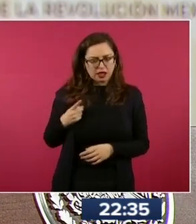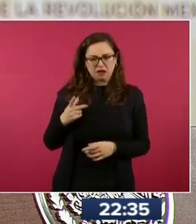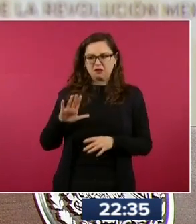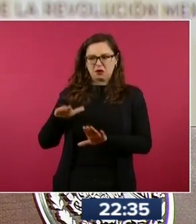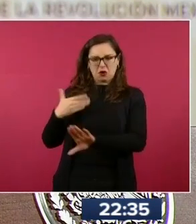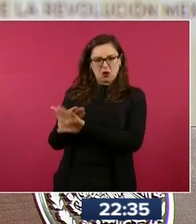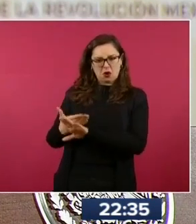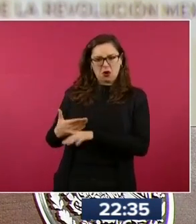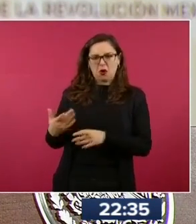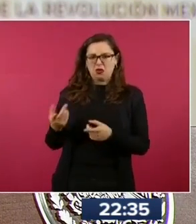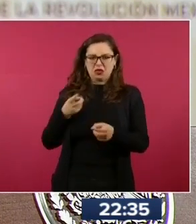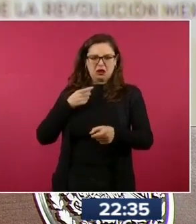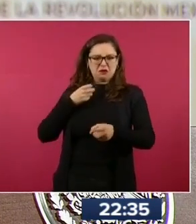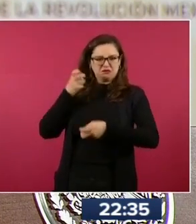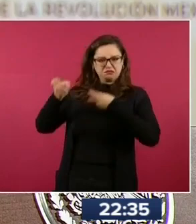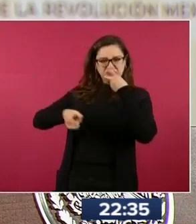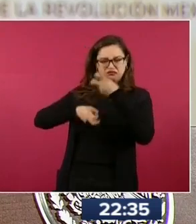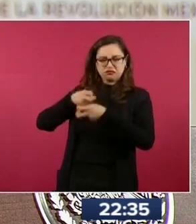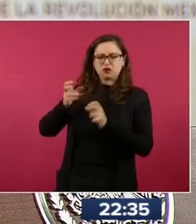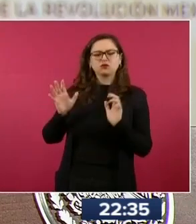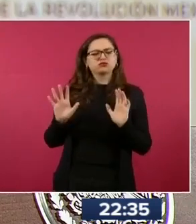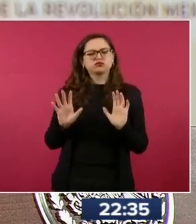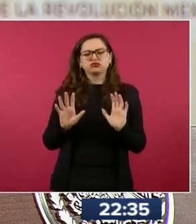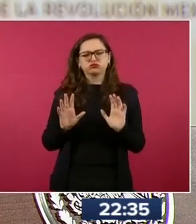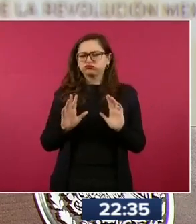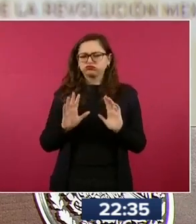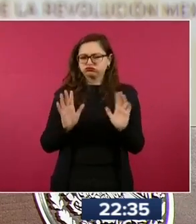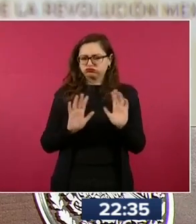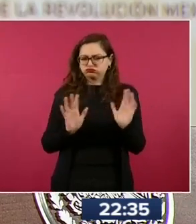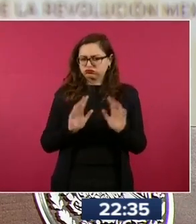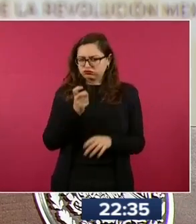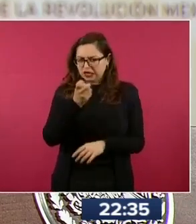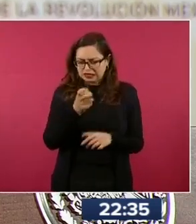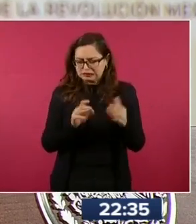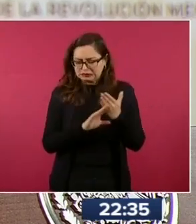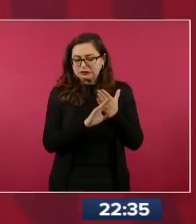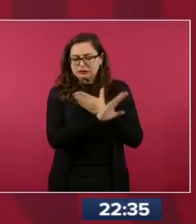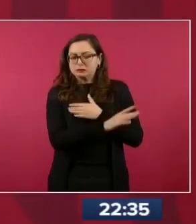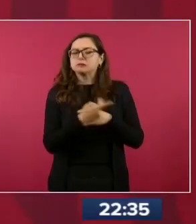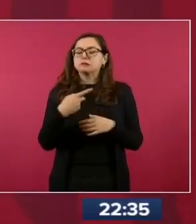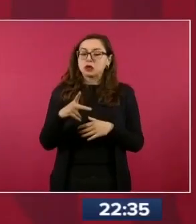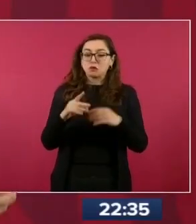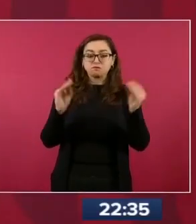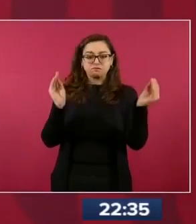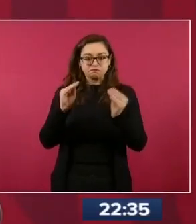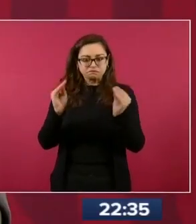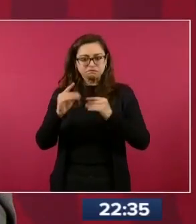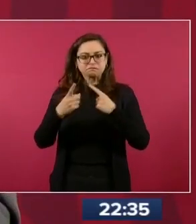Presidente, este... Pero que sí haya polémica, debate,